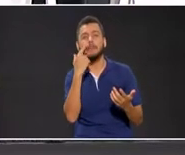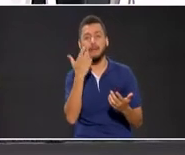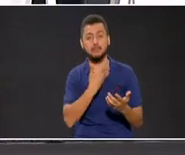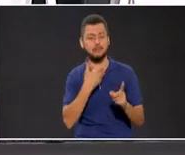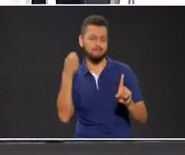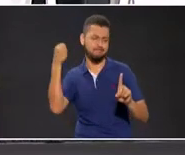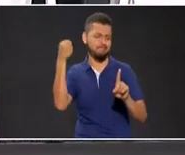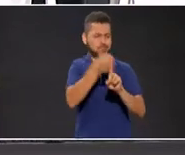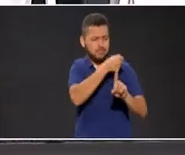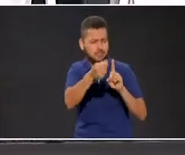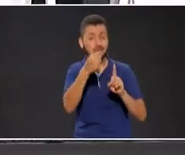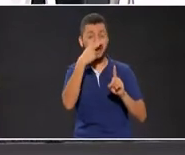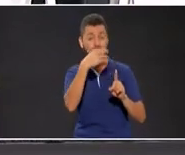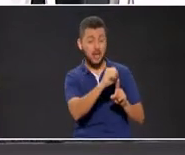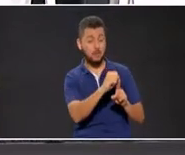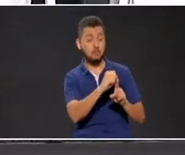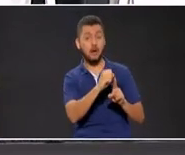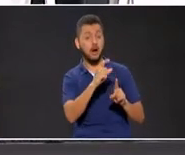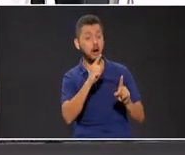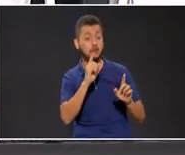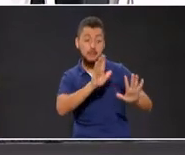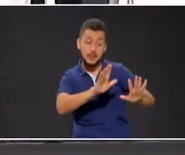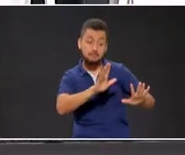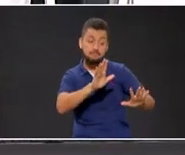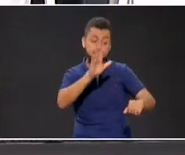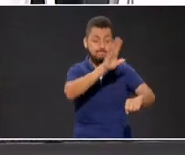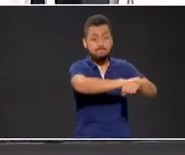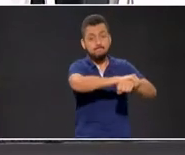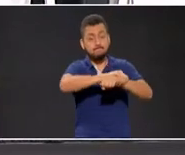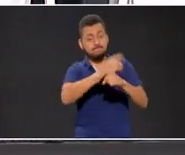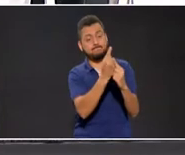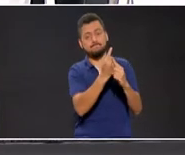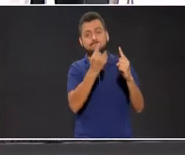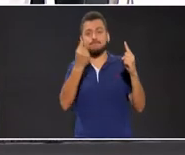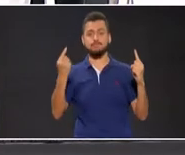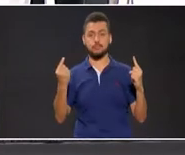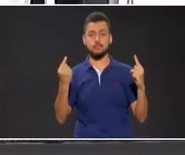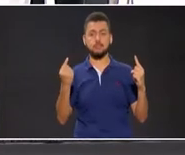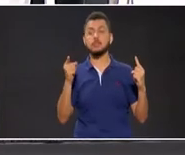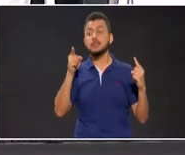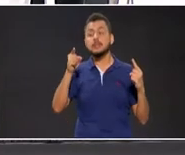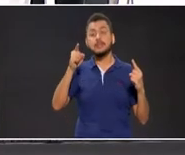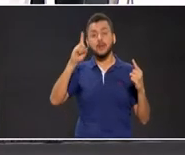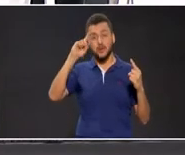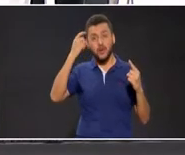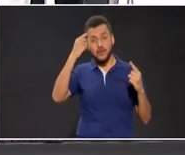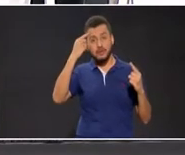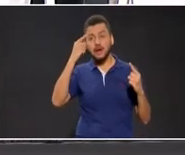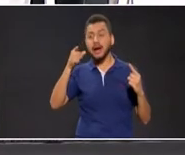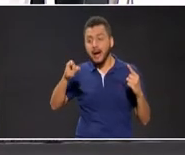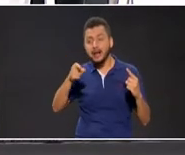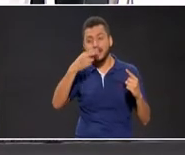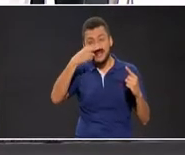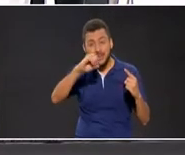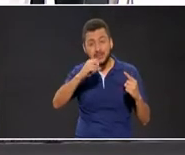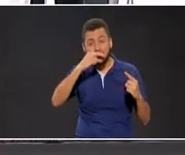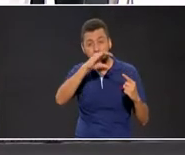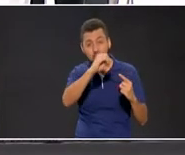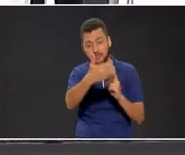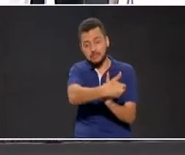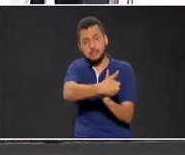municipio porque están desprotegidos son apoyados por sus similares entonces vamos a lograr tener una respuesta inmediata